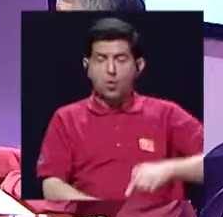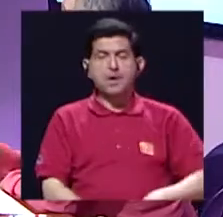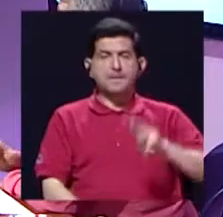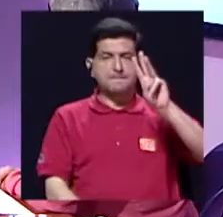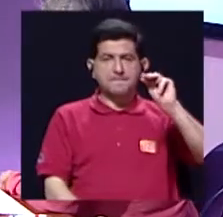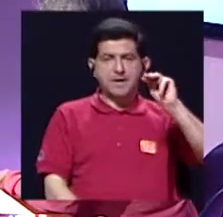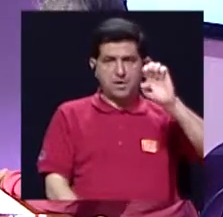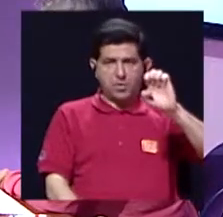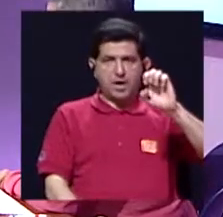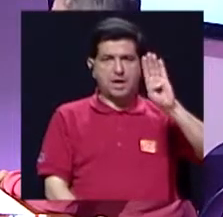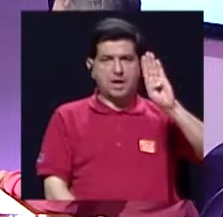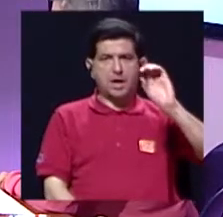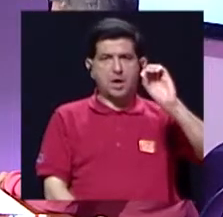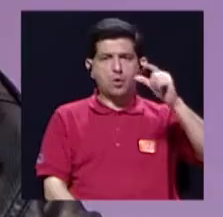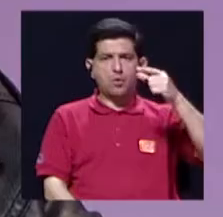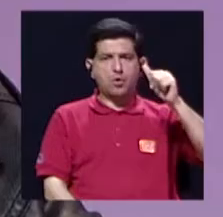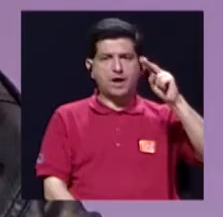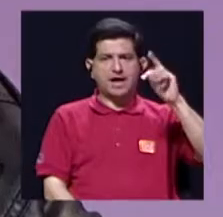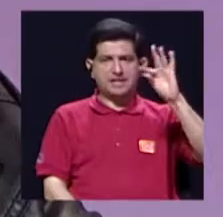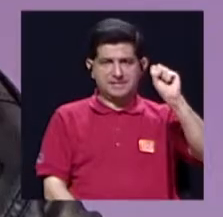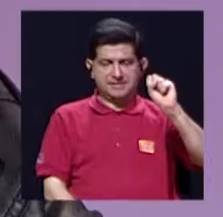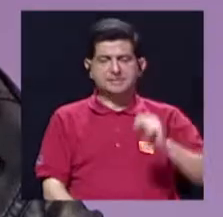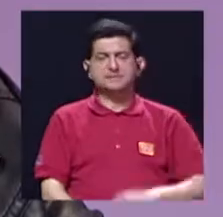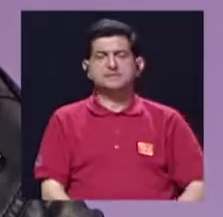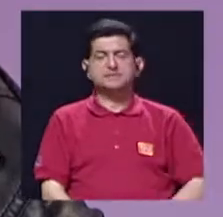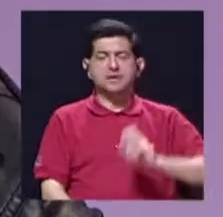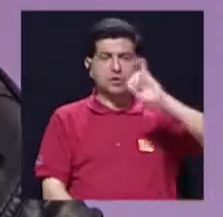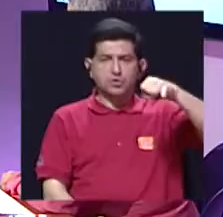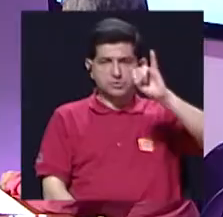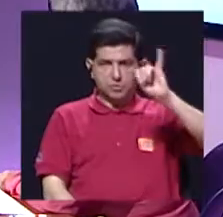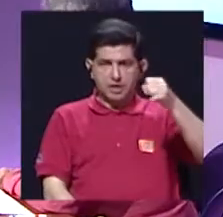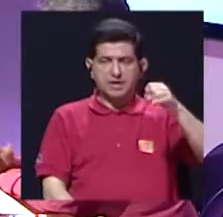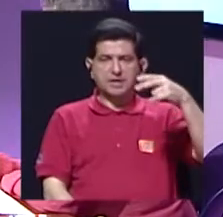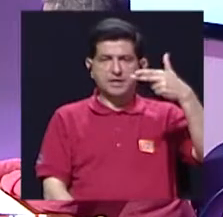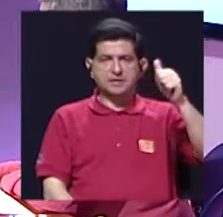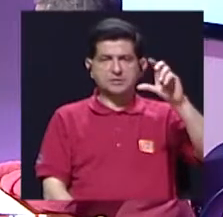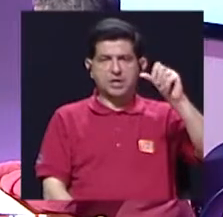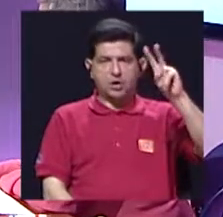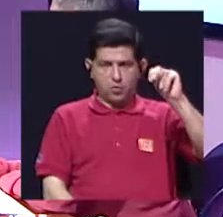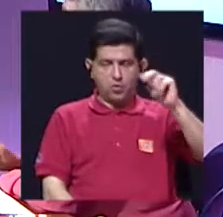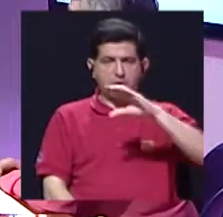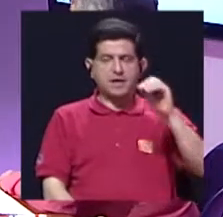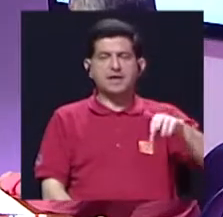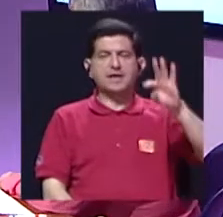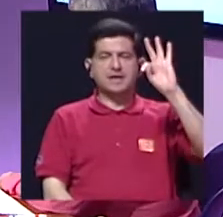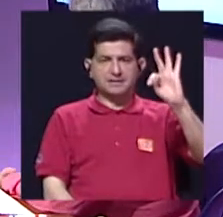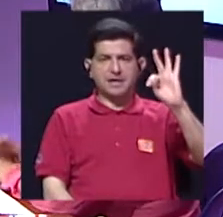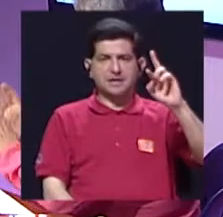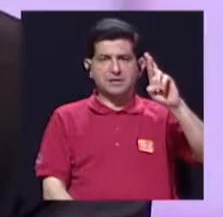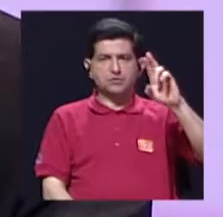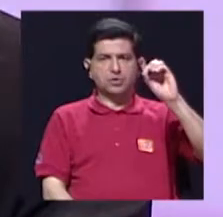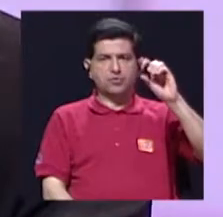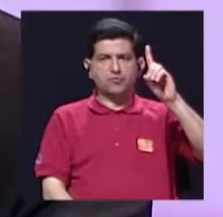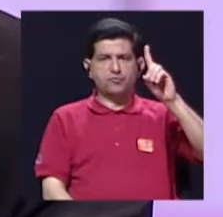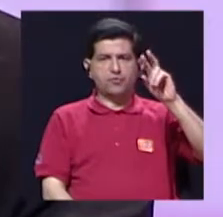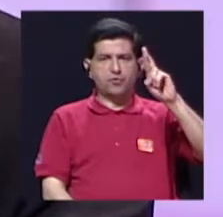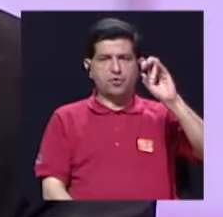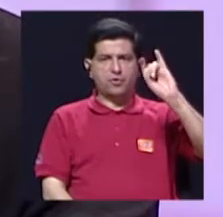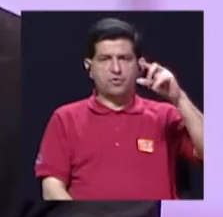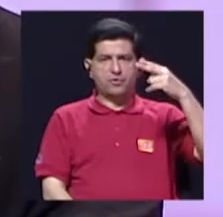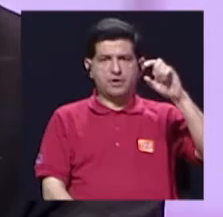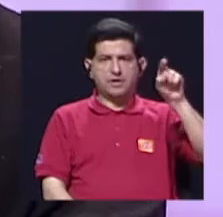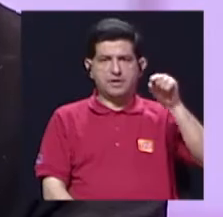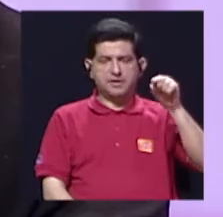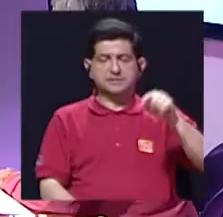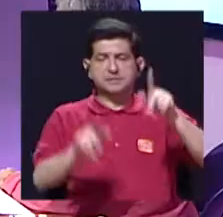María Eugenia Bogantes, con José Joaquín Chacón y Thaís Rodríguez. Estas tres